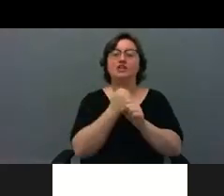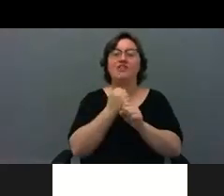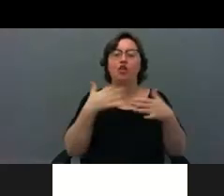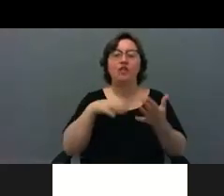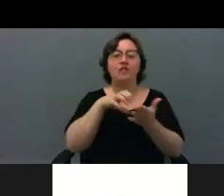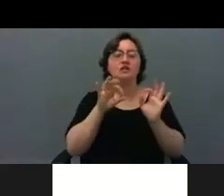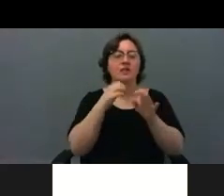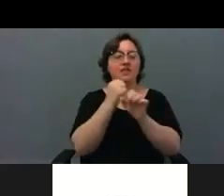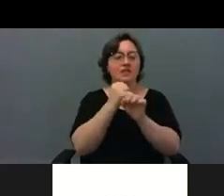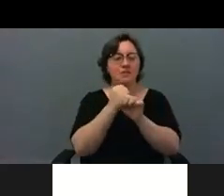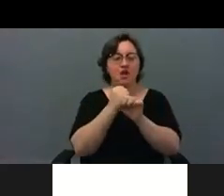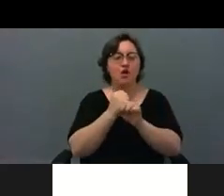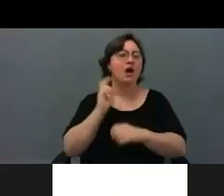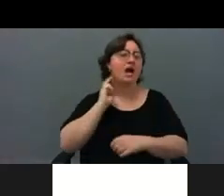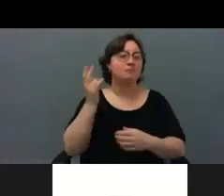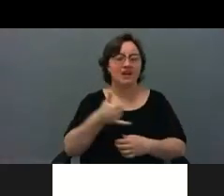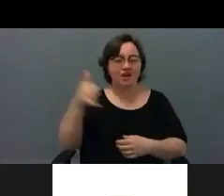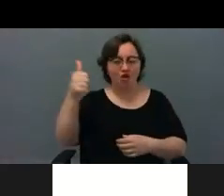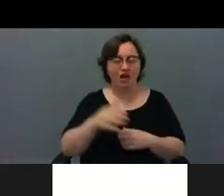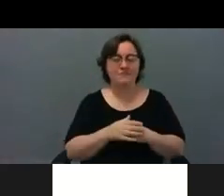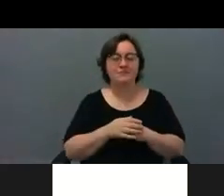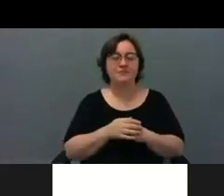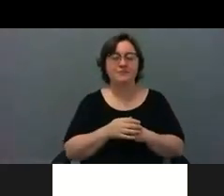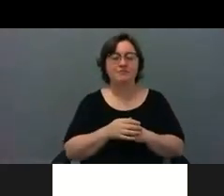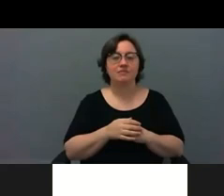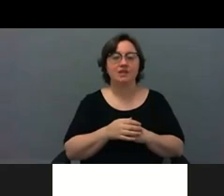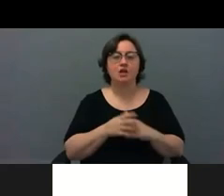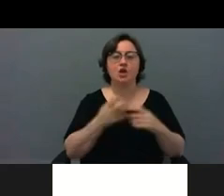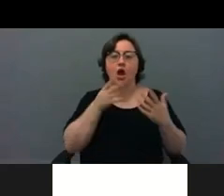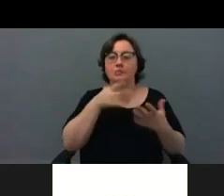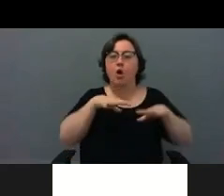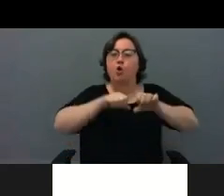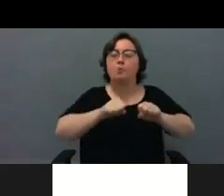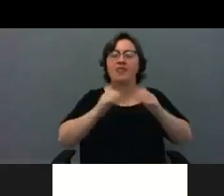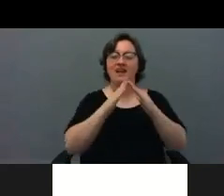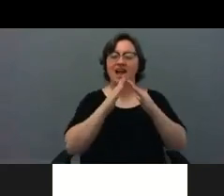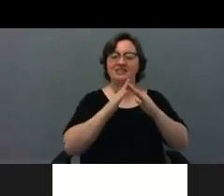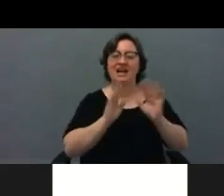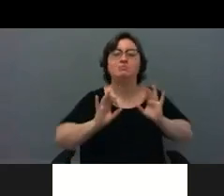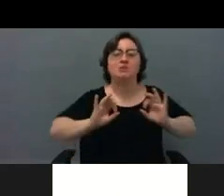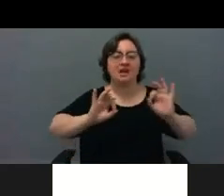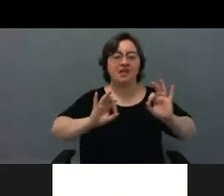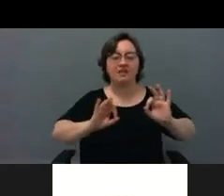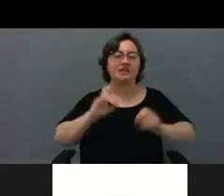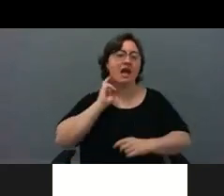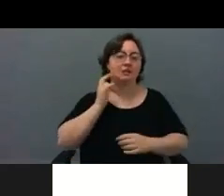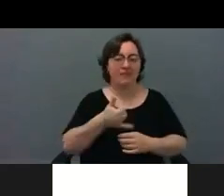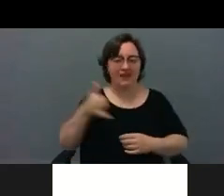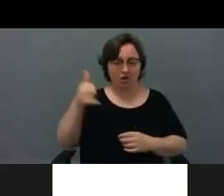Centro Especial de Empleo Aspace Rioja y ocupante de una de las viviendas especializadas también de Aspace